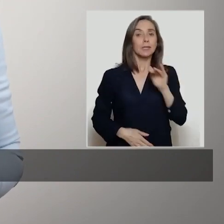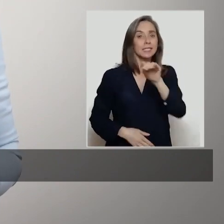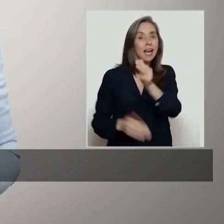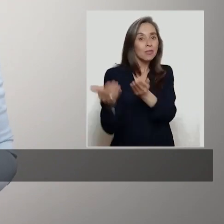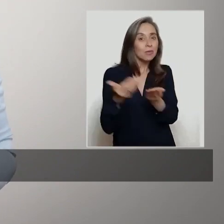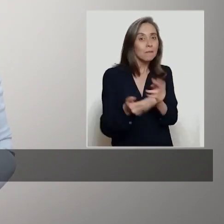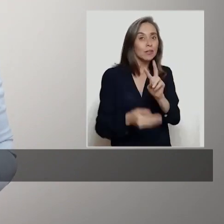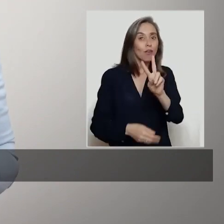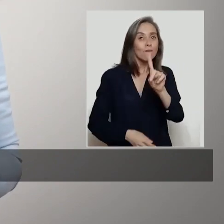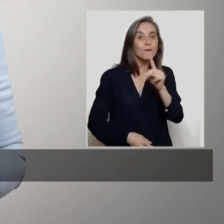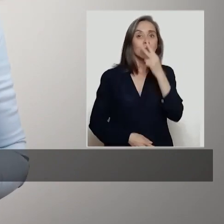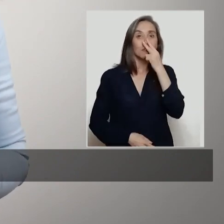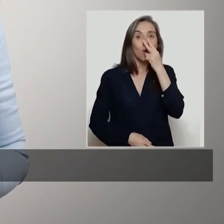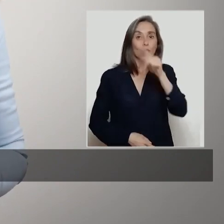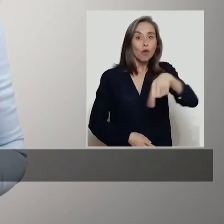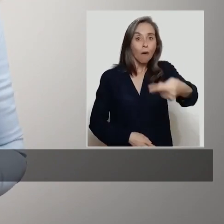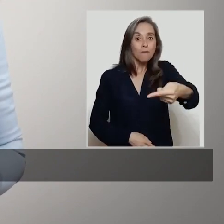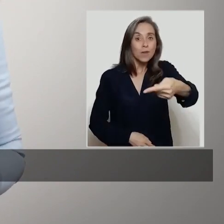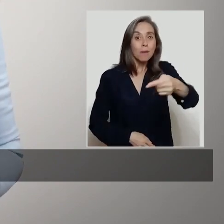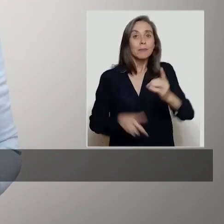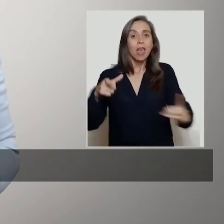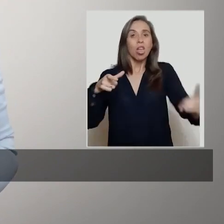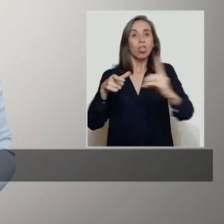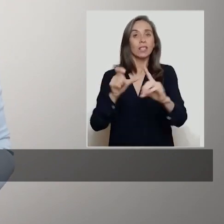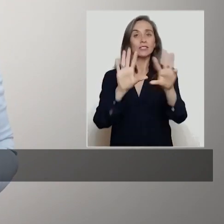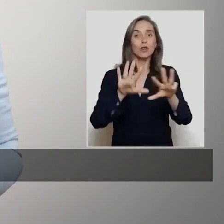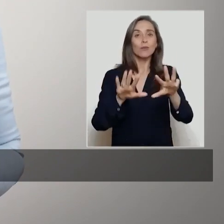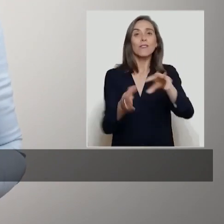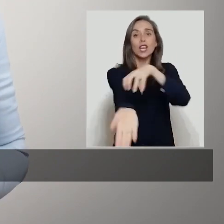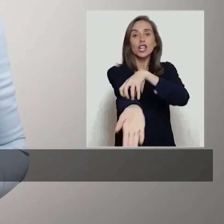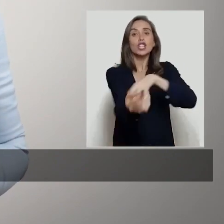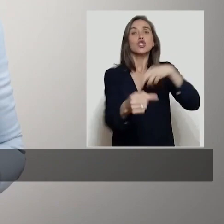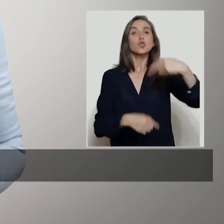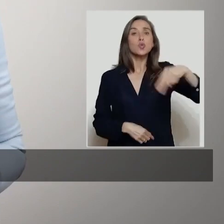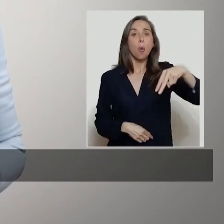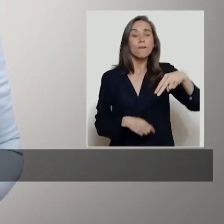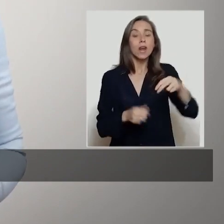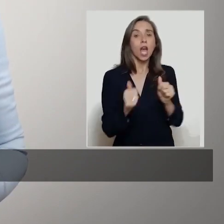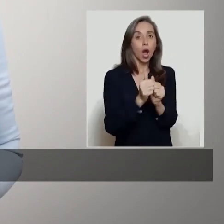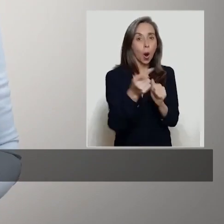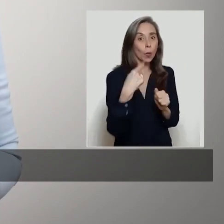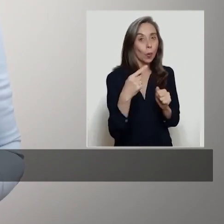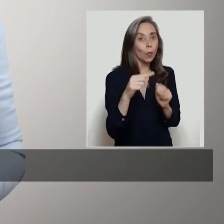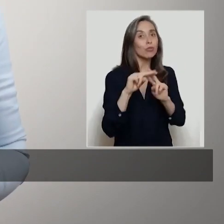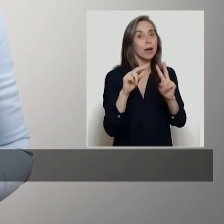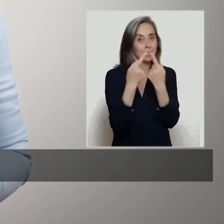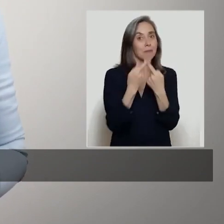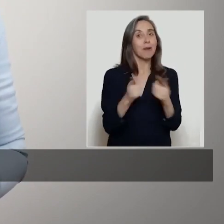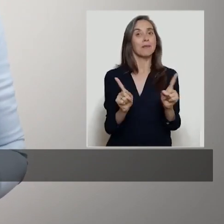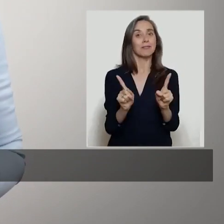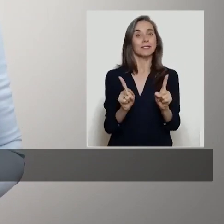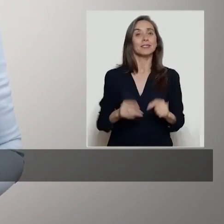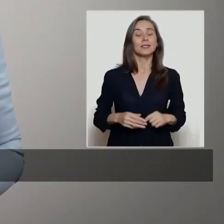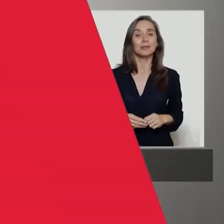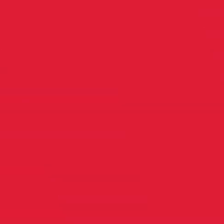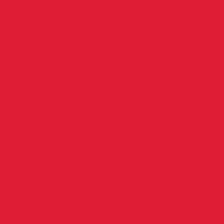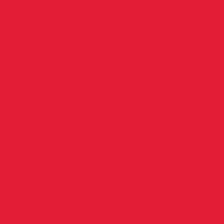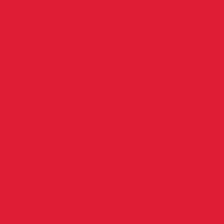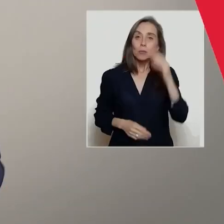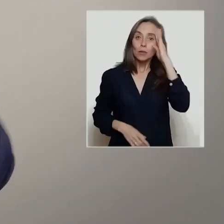promesas. Te invito este 21 de noviembre por el Distrito 19 de Ñuble, que juntos hagamos la